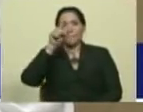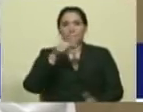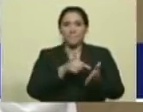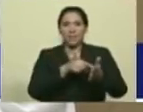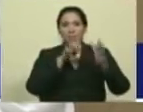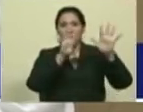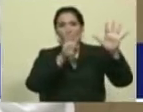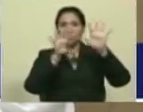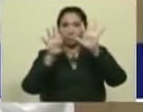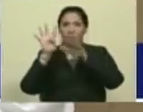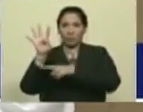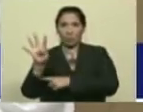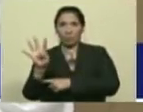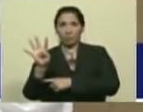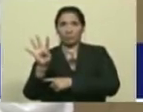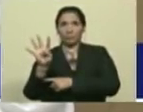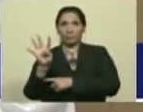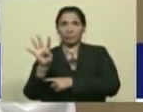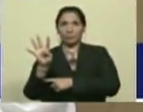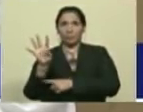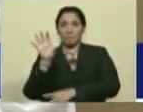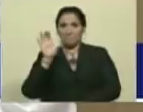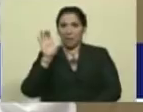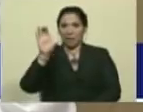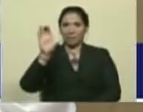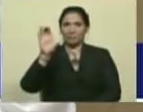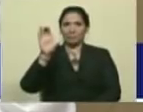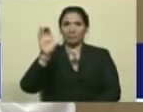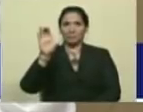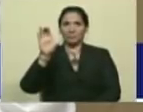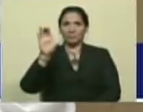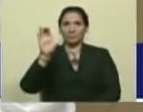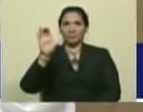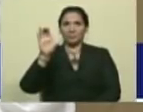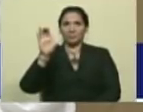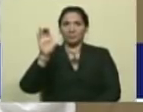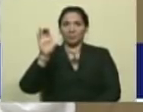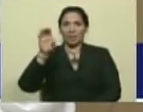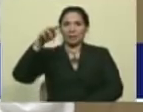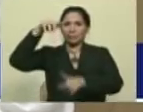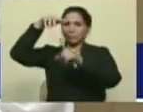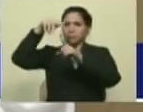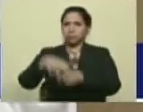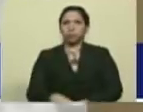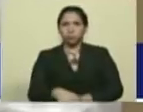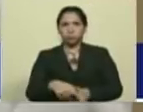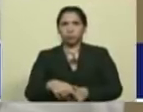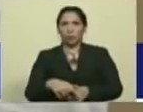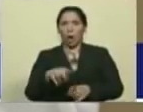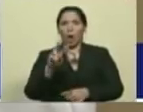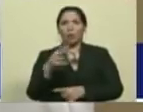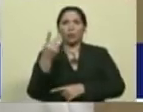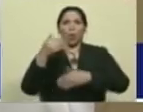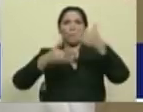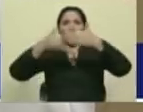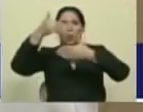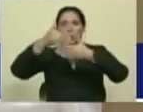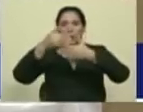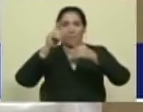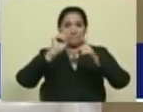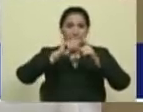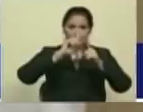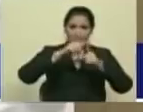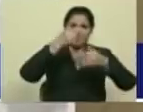1994 era un país que había sido sometido a un doble bloqueo, el bloqueo del